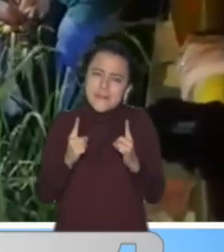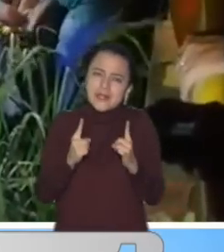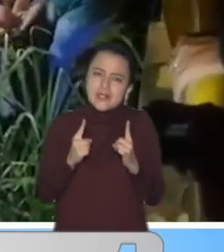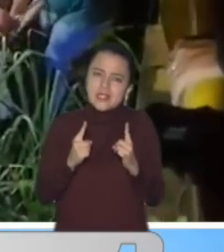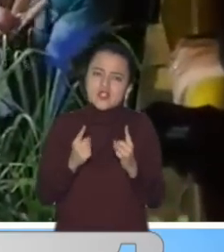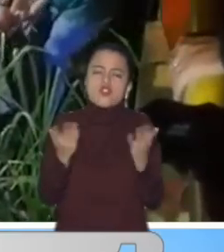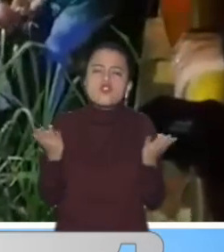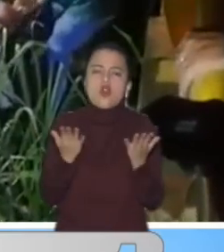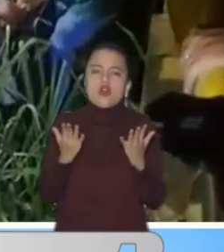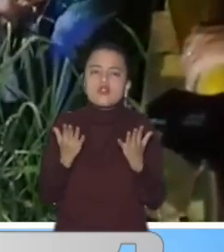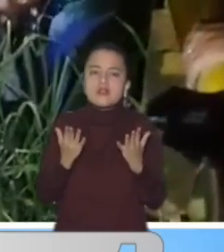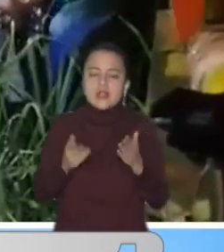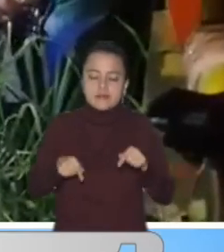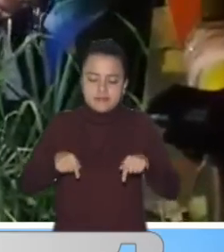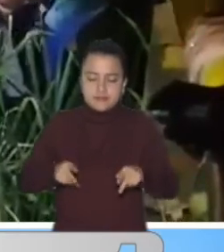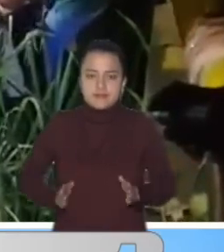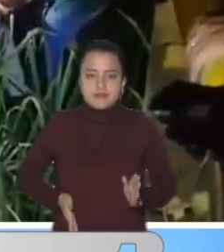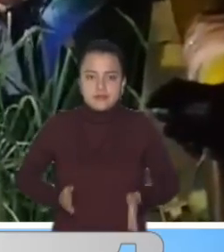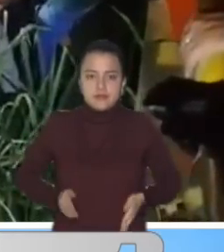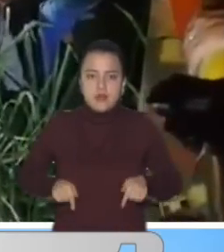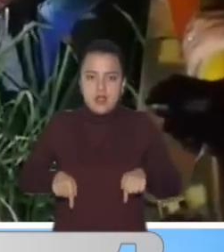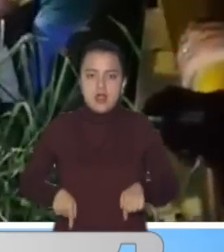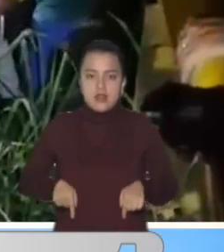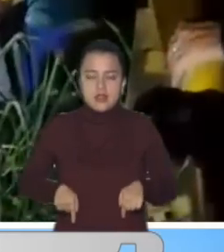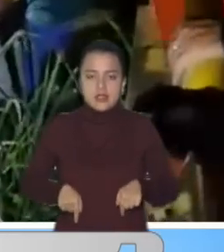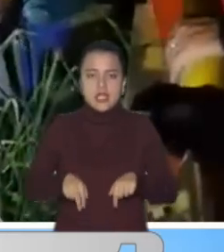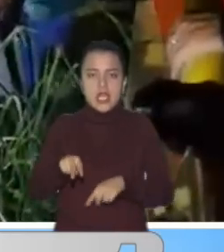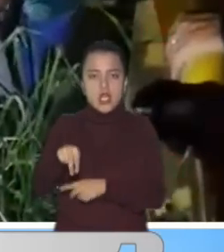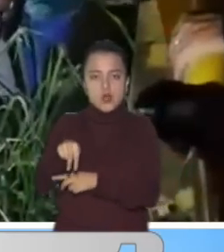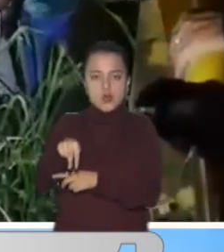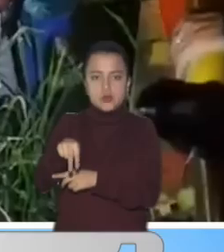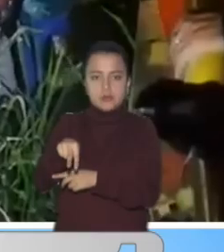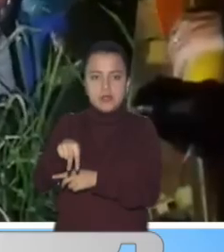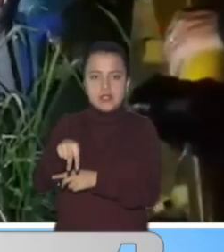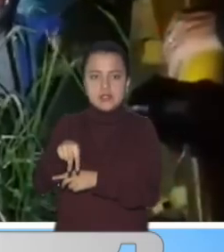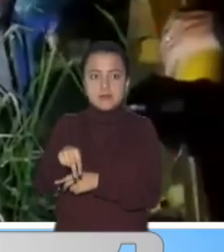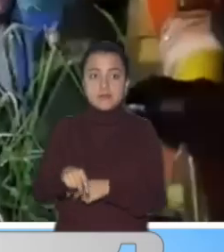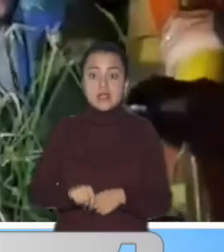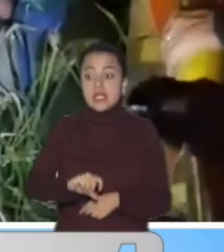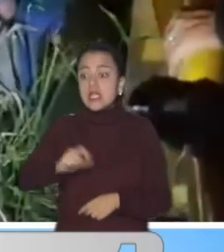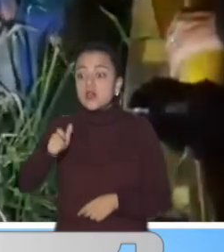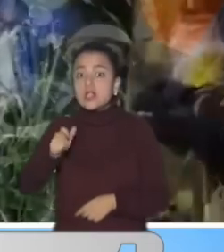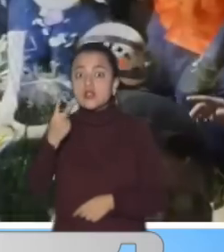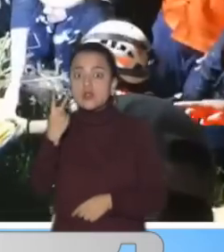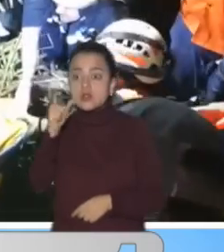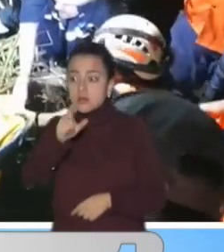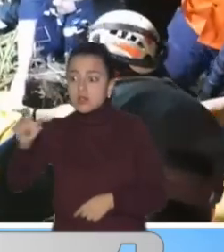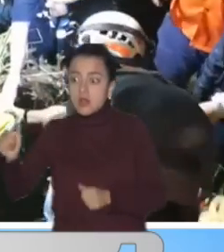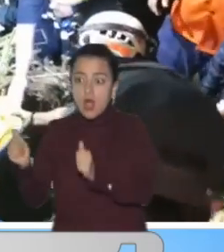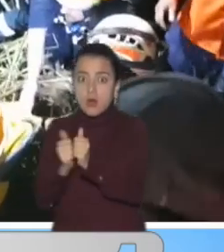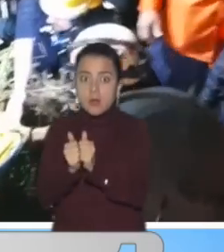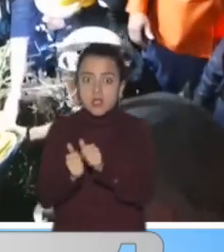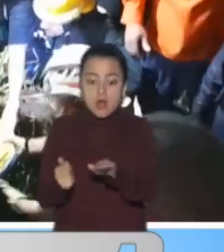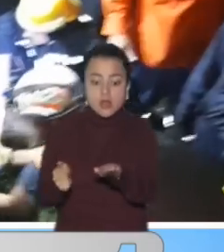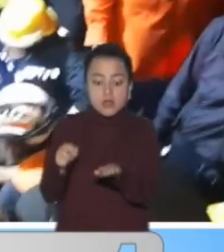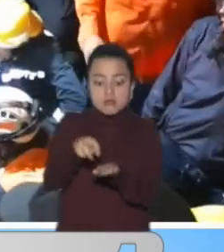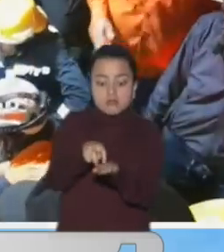en sus dos extremidades inferiores, iba acompañado por otras dos personas que por fortuna están fuera de peligro.